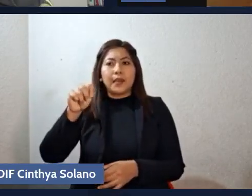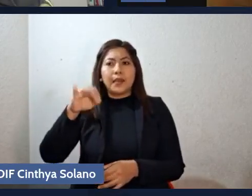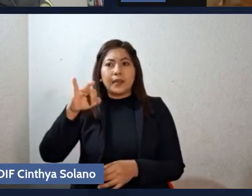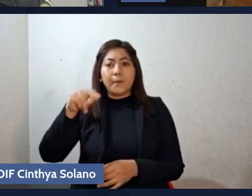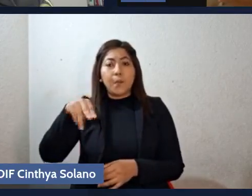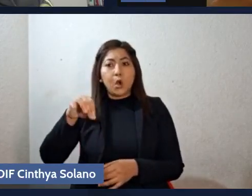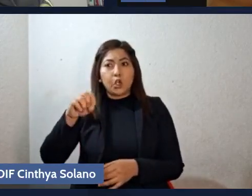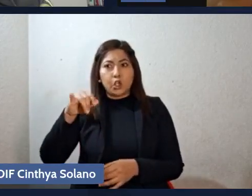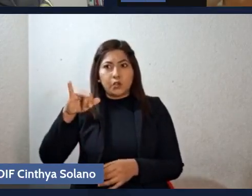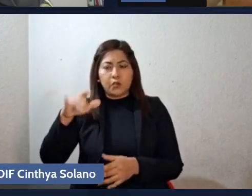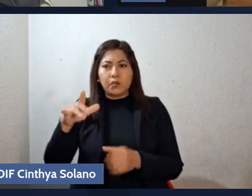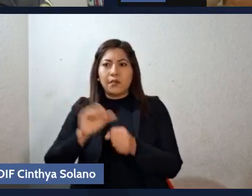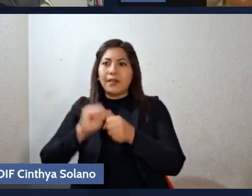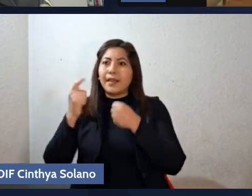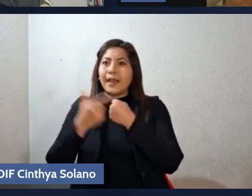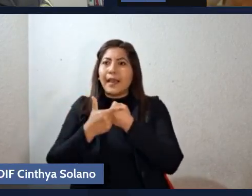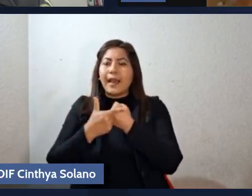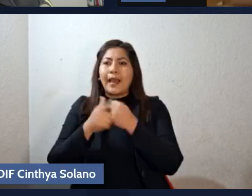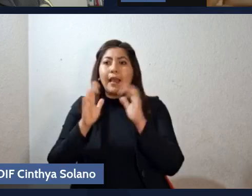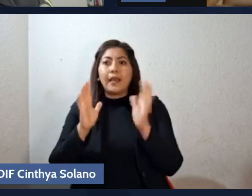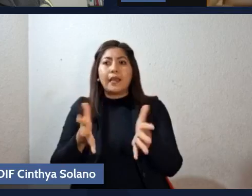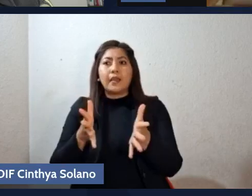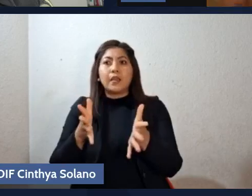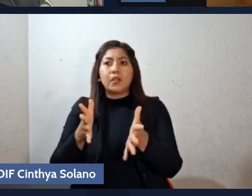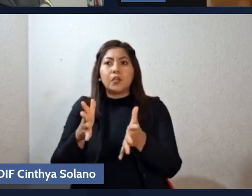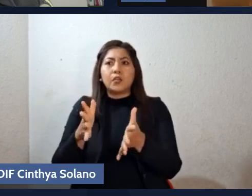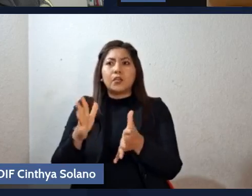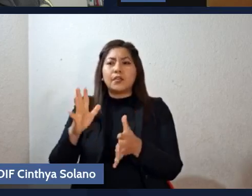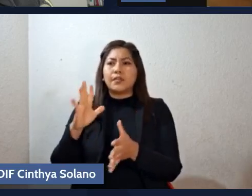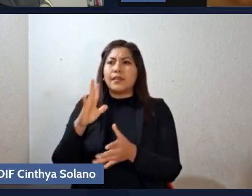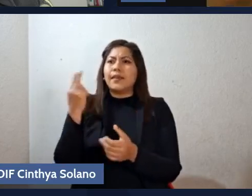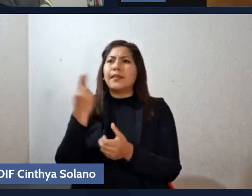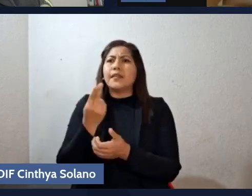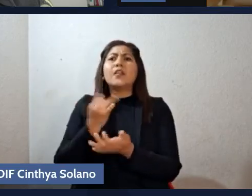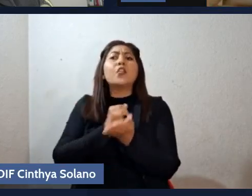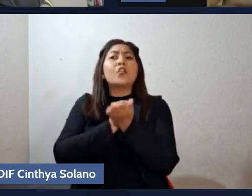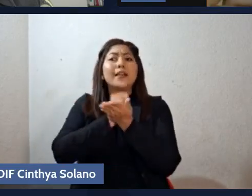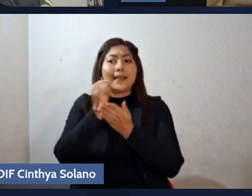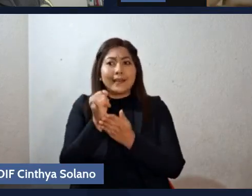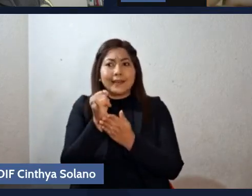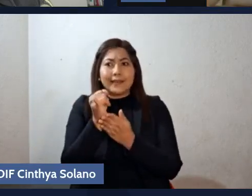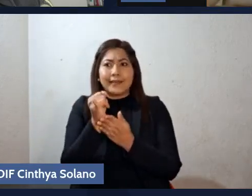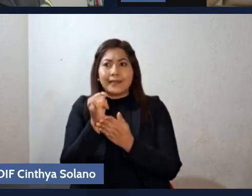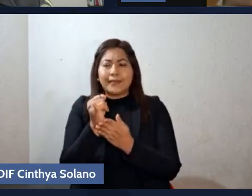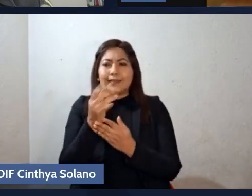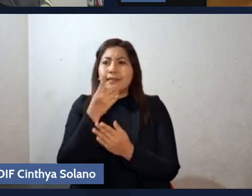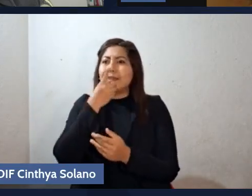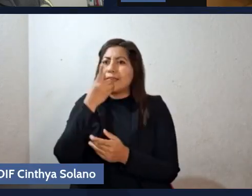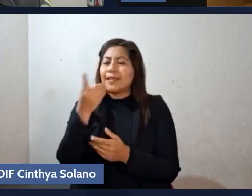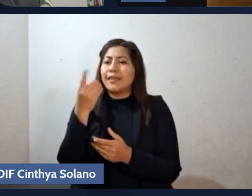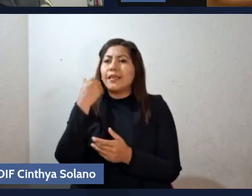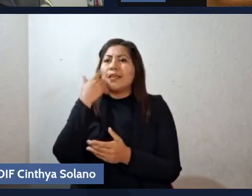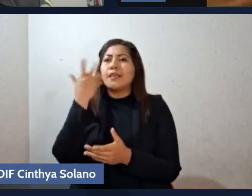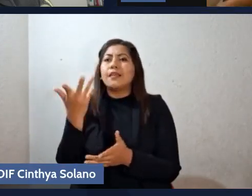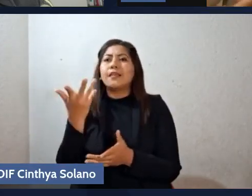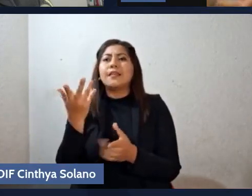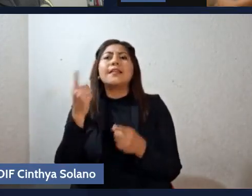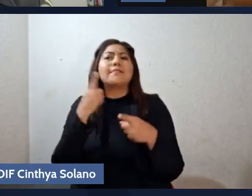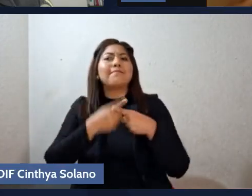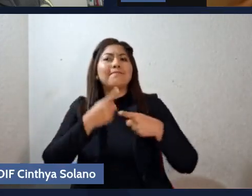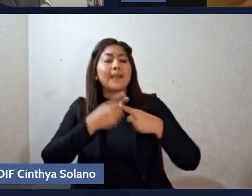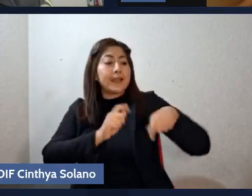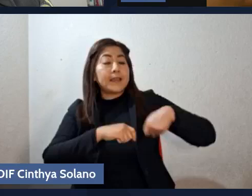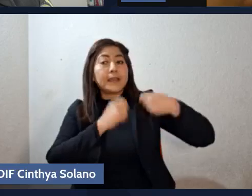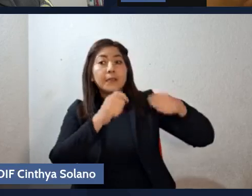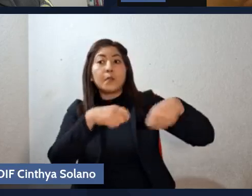aquí, pues obviamente tengo que decidir o expresar mi voluntad para ver a quién yo le voy a dejar esos